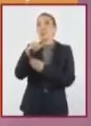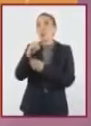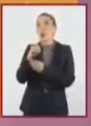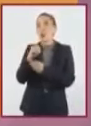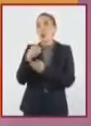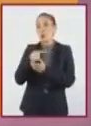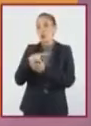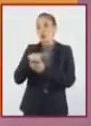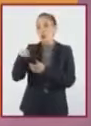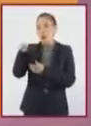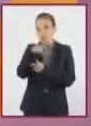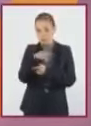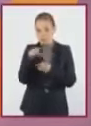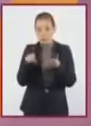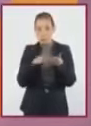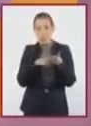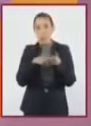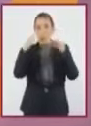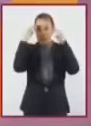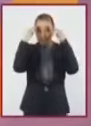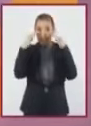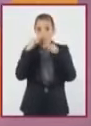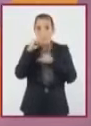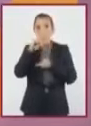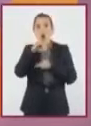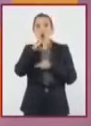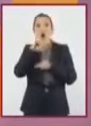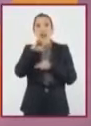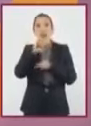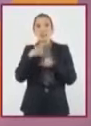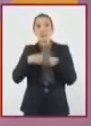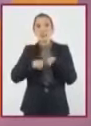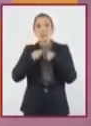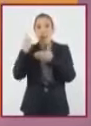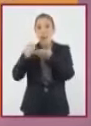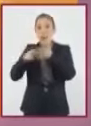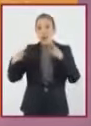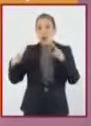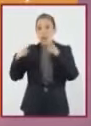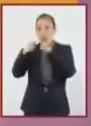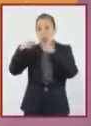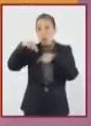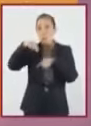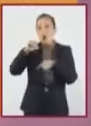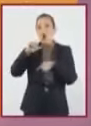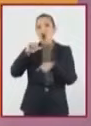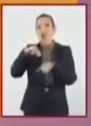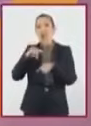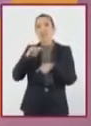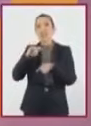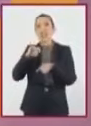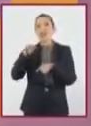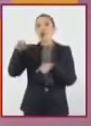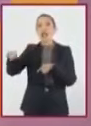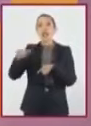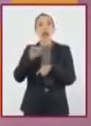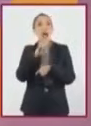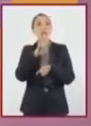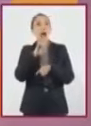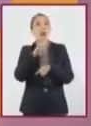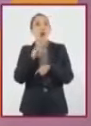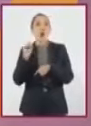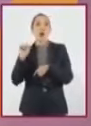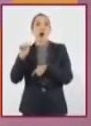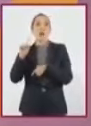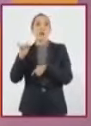fieles. En el caso de los monjes, estos vivían en los monasterios bajo las órdenes de un abad o